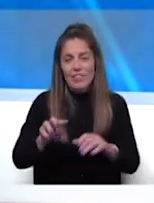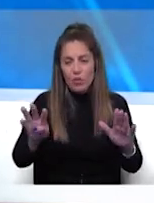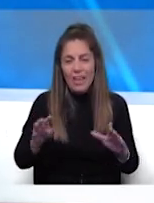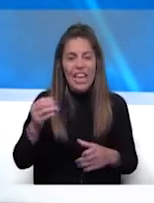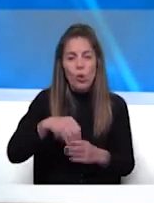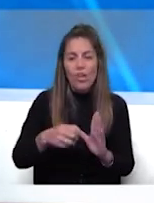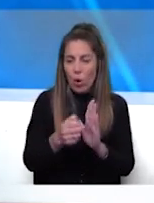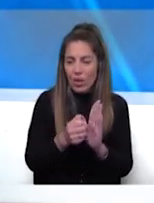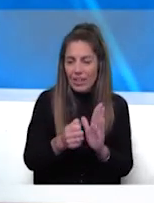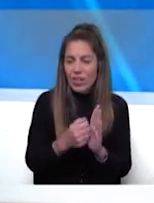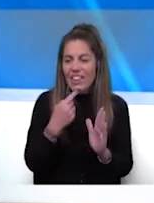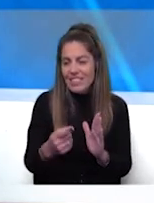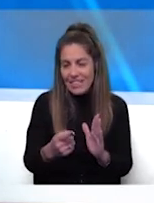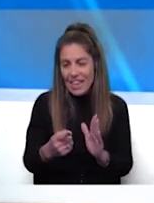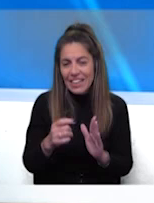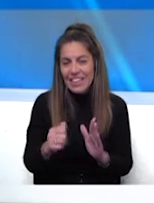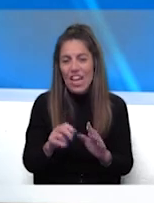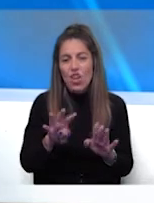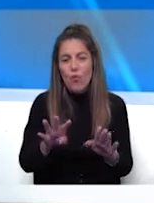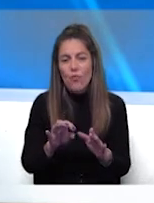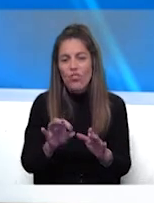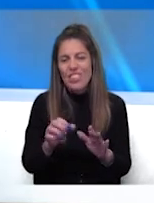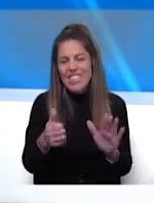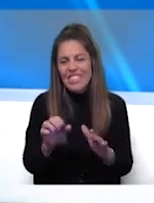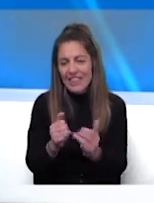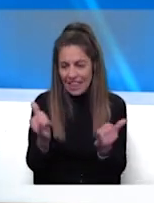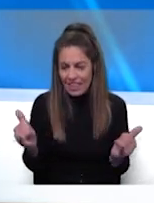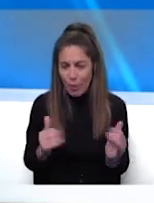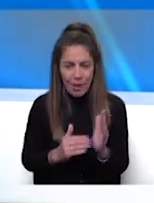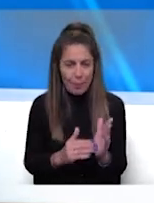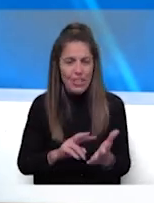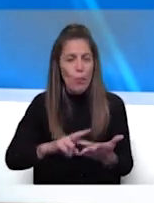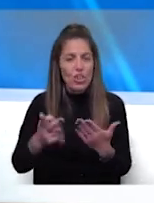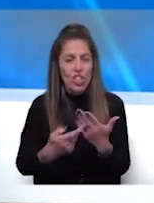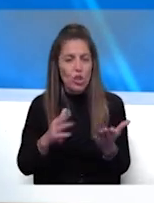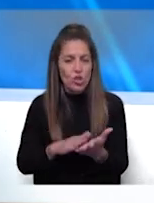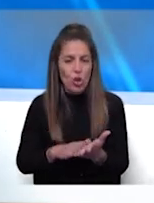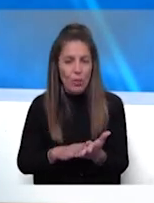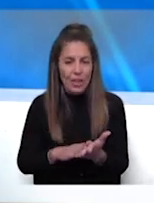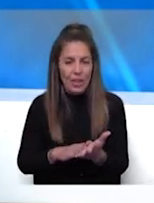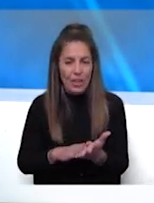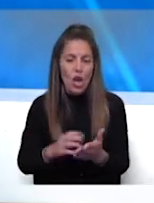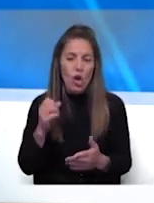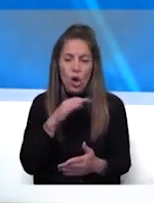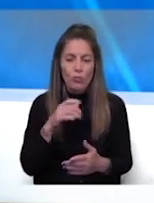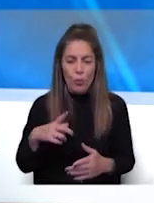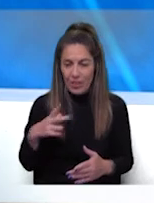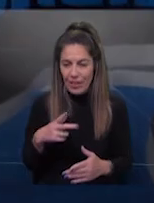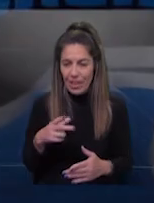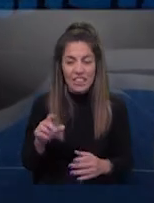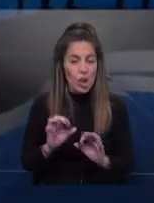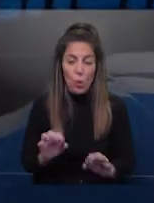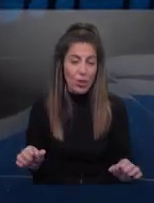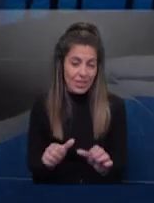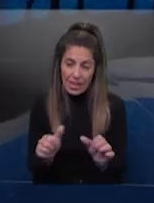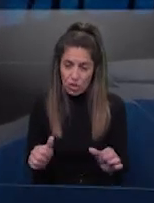decía a la JUTEP tienen 90 días, 60 días para presentar un proyecto sobre corrupción privada. Ninguna de esas cosas se ha